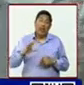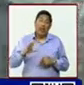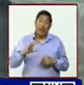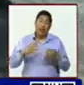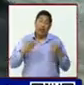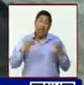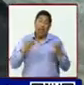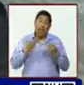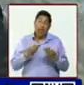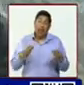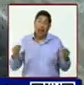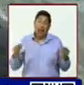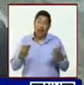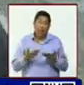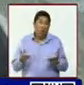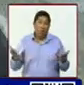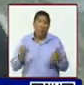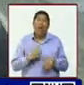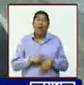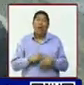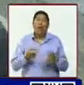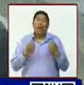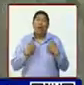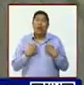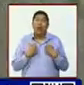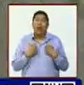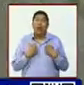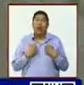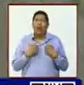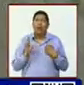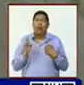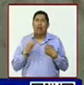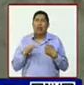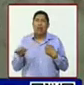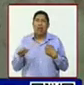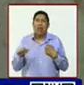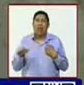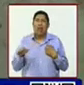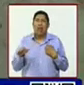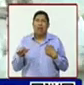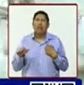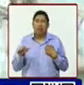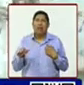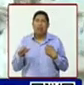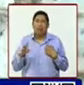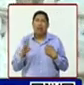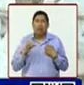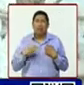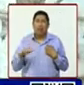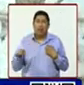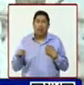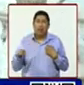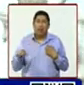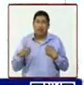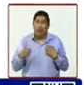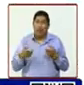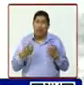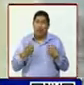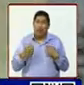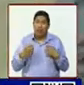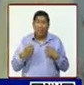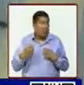productos. ¿Y a qué hora sale de su casa para venir aquí? A las 7:30 he salido. 7 he salido. ¿En qué viene a esta